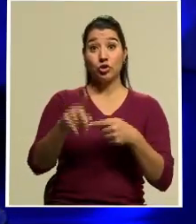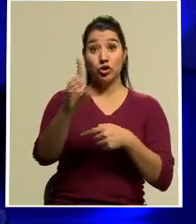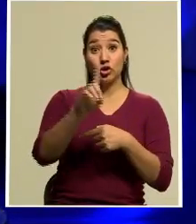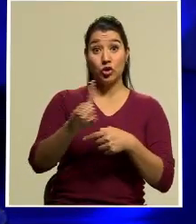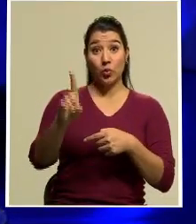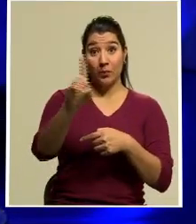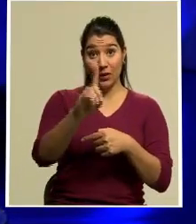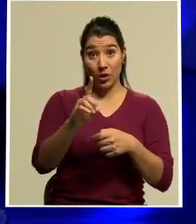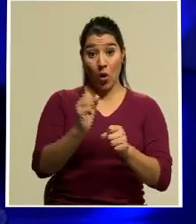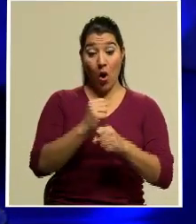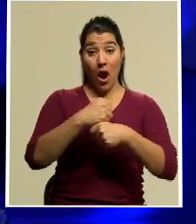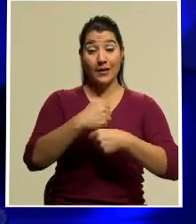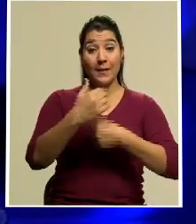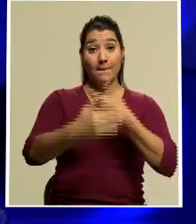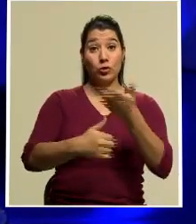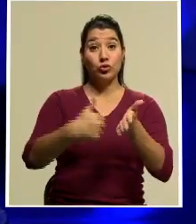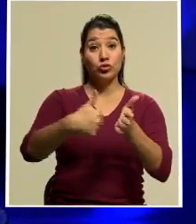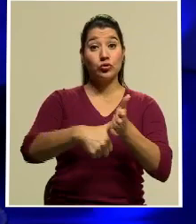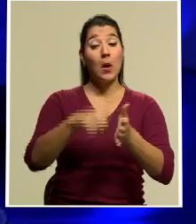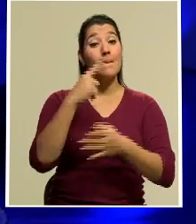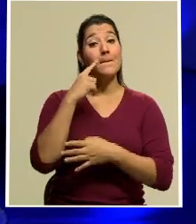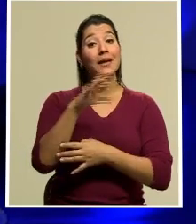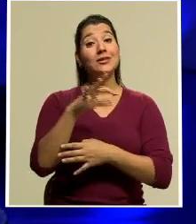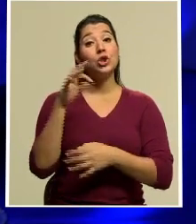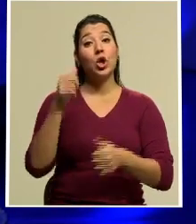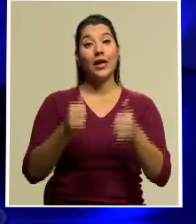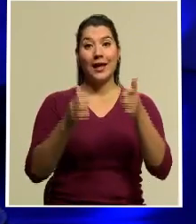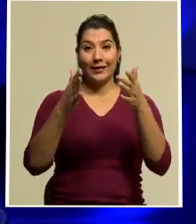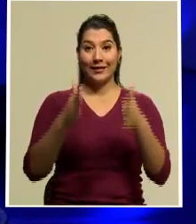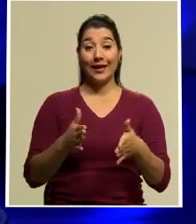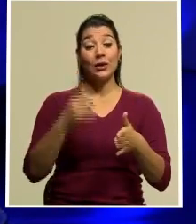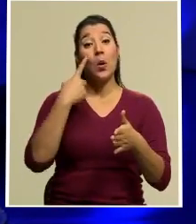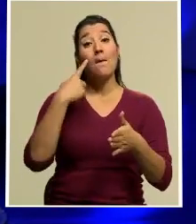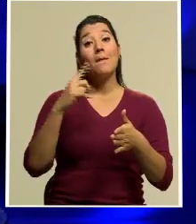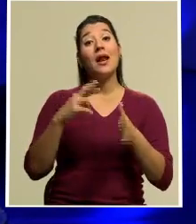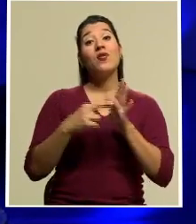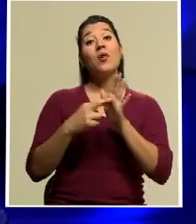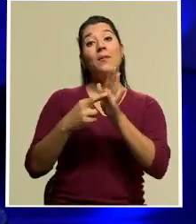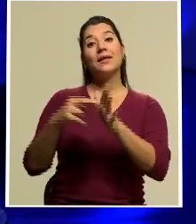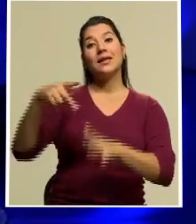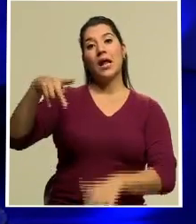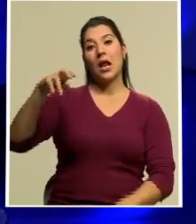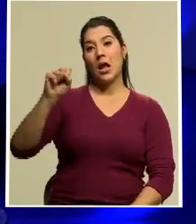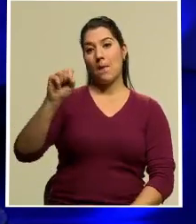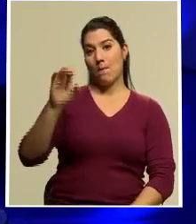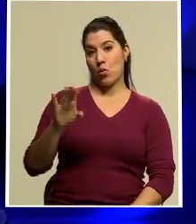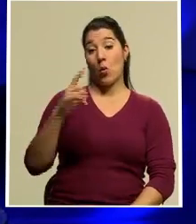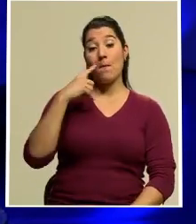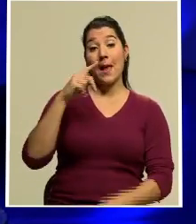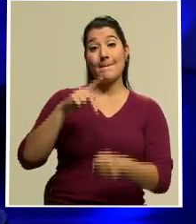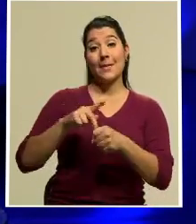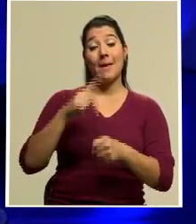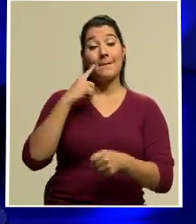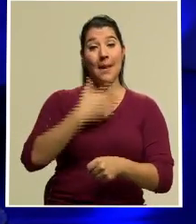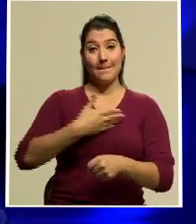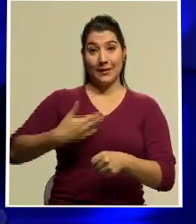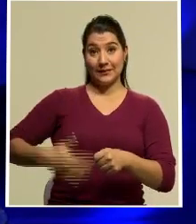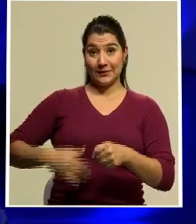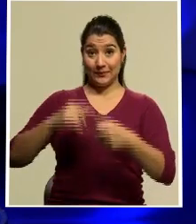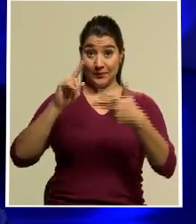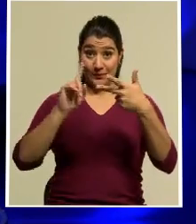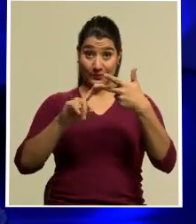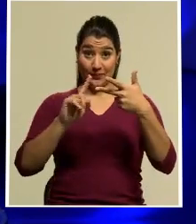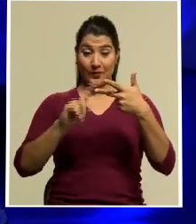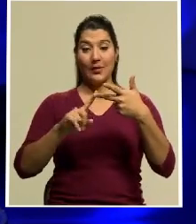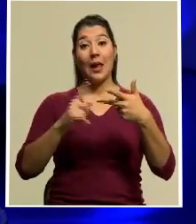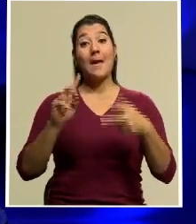próximo. Tres personas presentaron su nombre para esta elección interna. La ex vicepresidenta durante